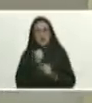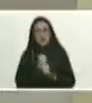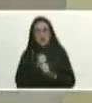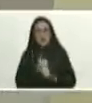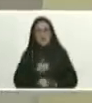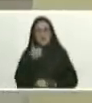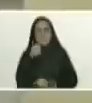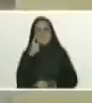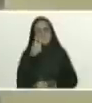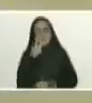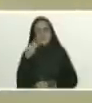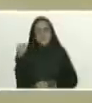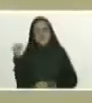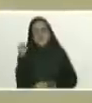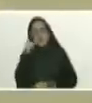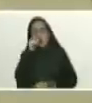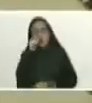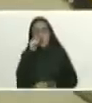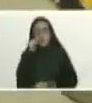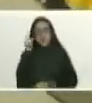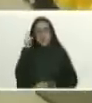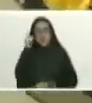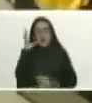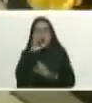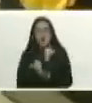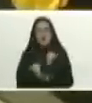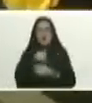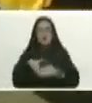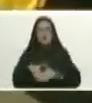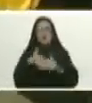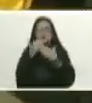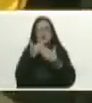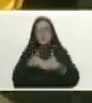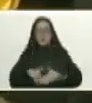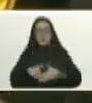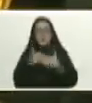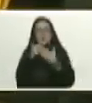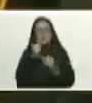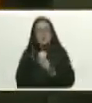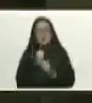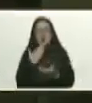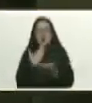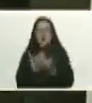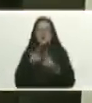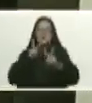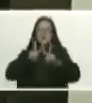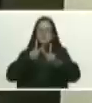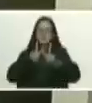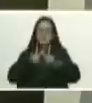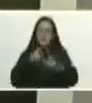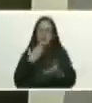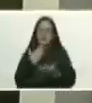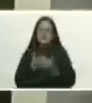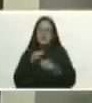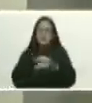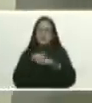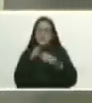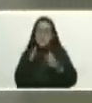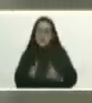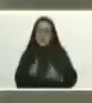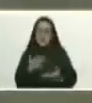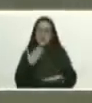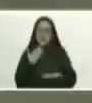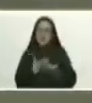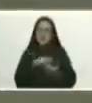de 1.300 hombres día y noche. Darle el agradecimiento a la gran misión Vivienda Venezuela, a nuestro ministro, y que gracias